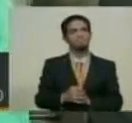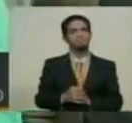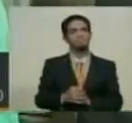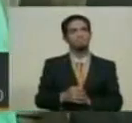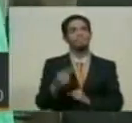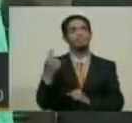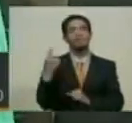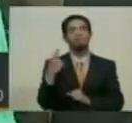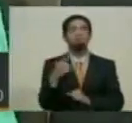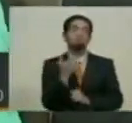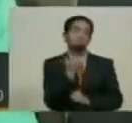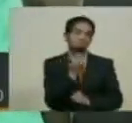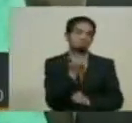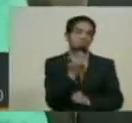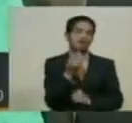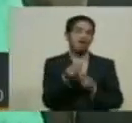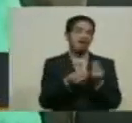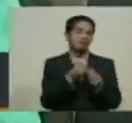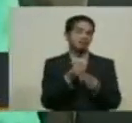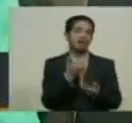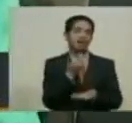Hay que hacer algunas cosas como